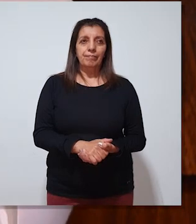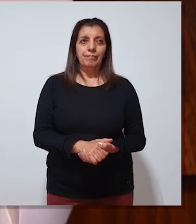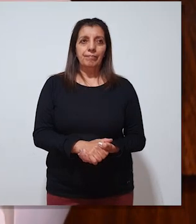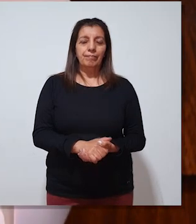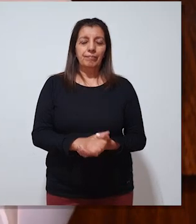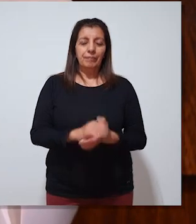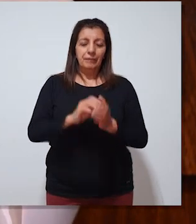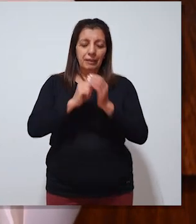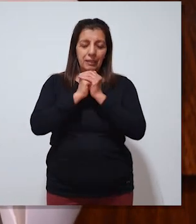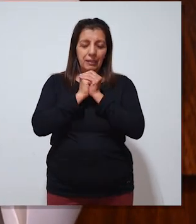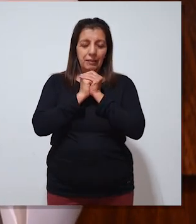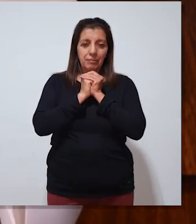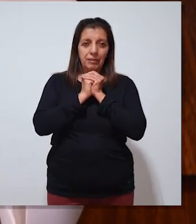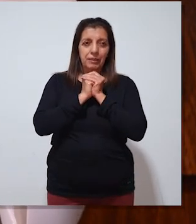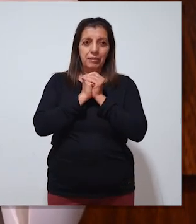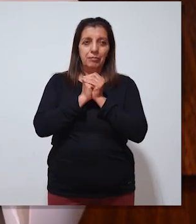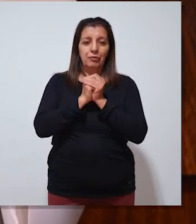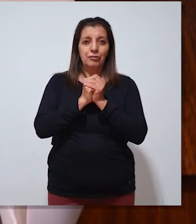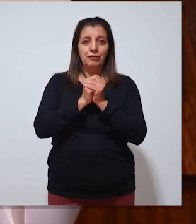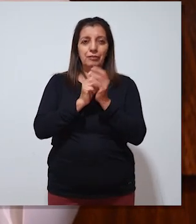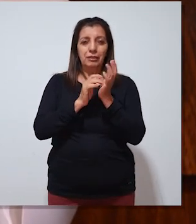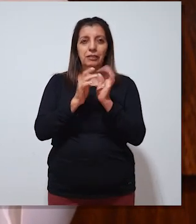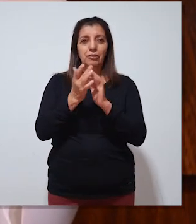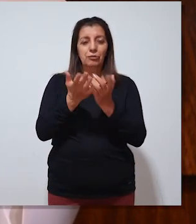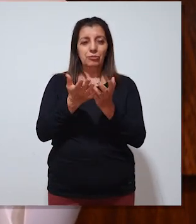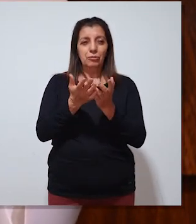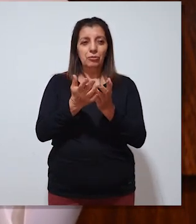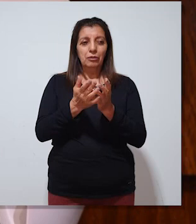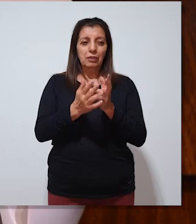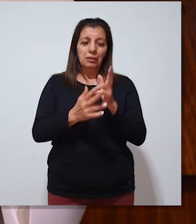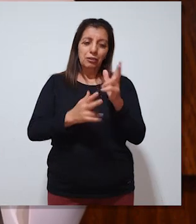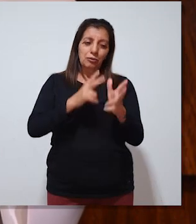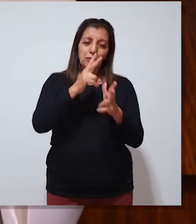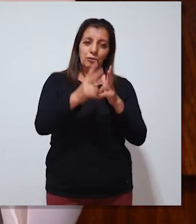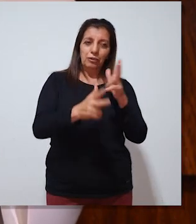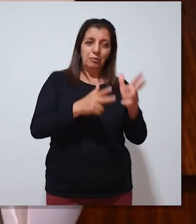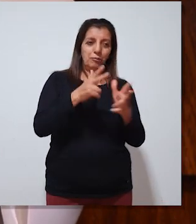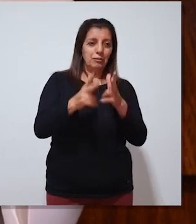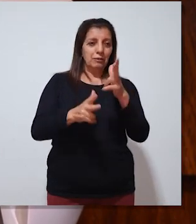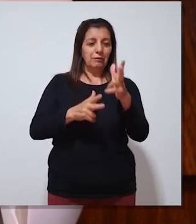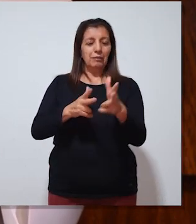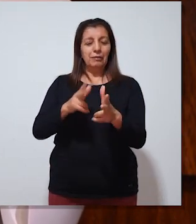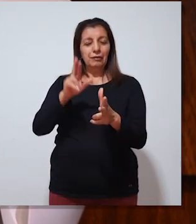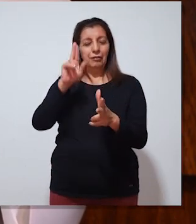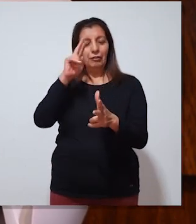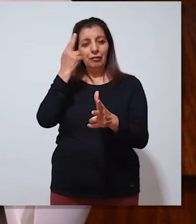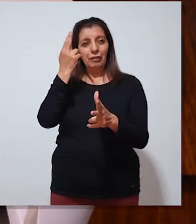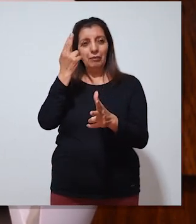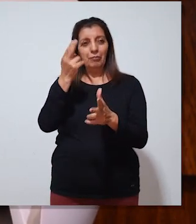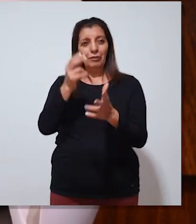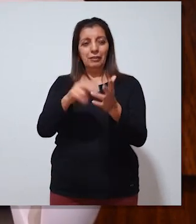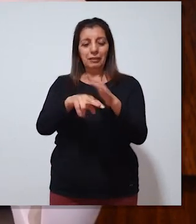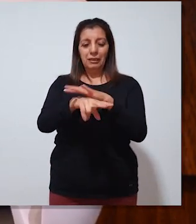Te rogamos, Señor, que cuantos hemos anunciado en este sacramento la muerte y resurrección de tu